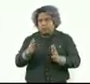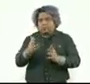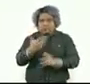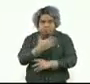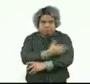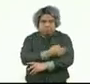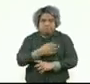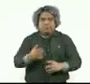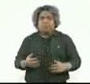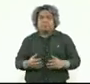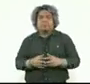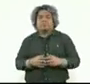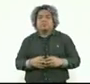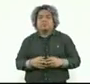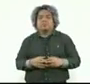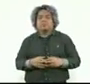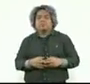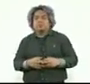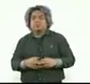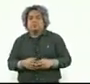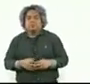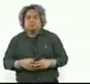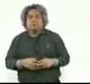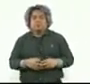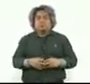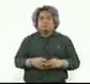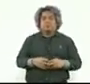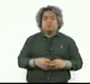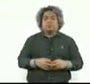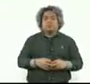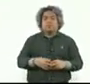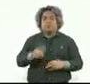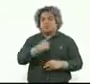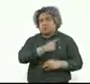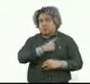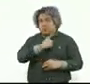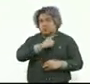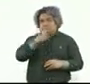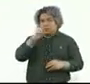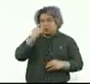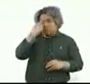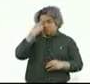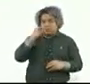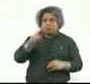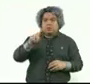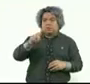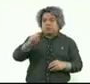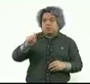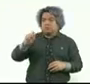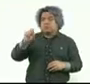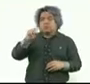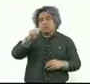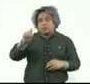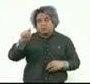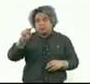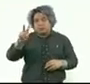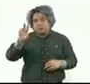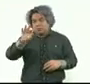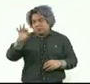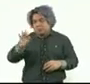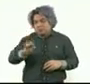día. Sí, es importante eso, porque nosotros hablamos de 102% de personas en la